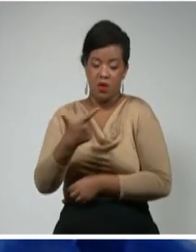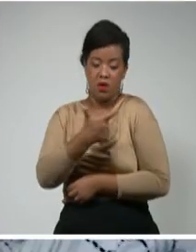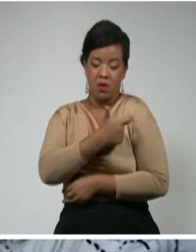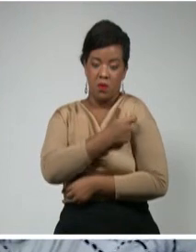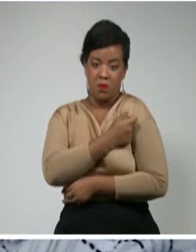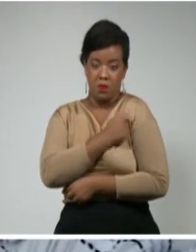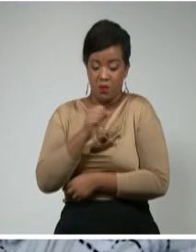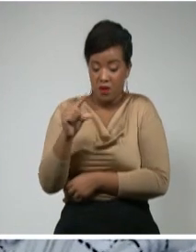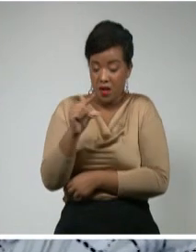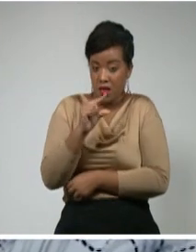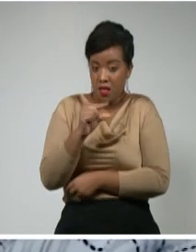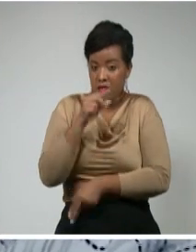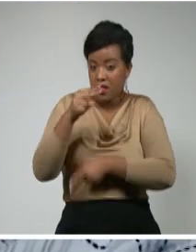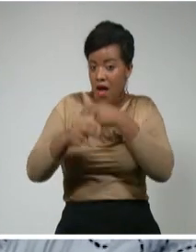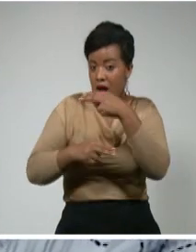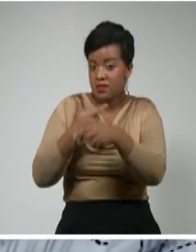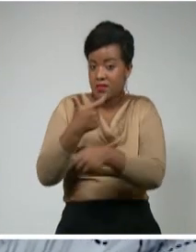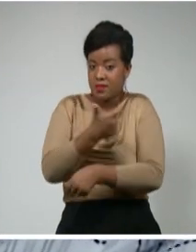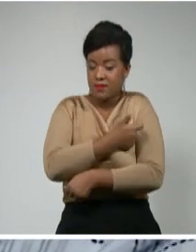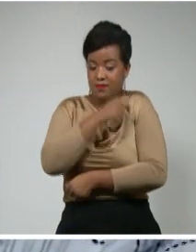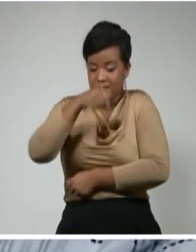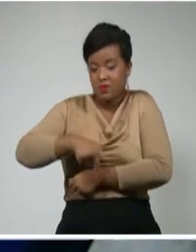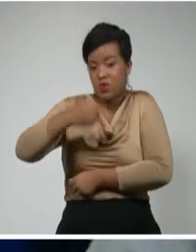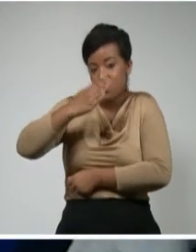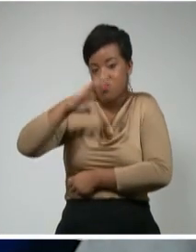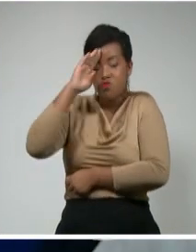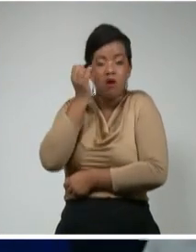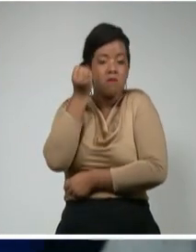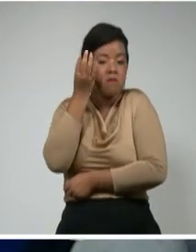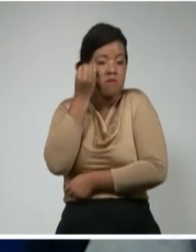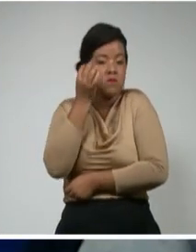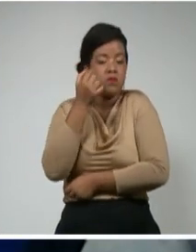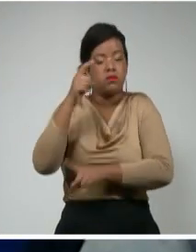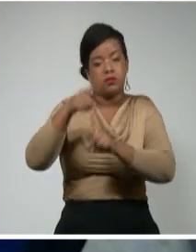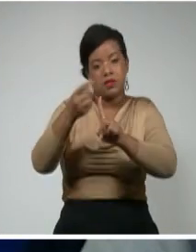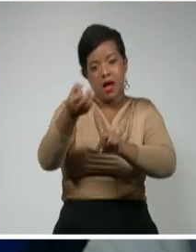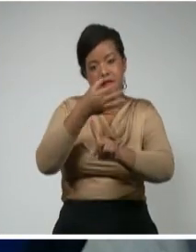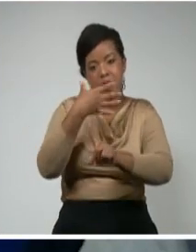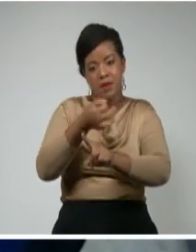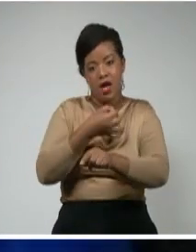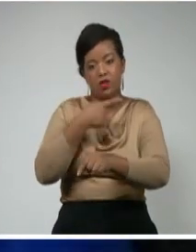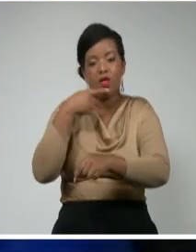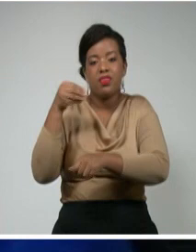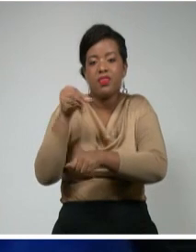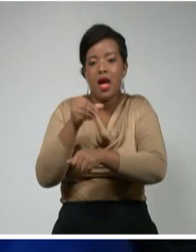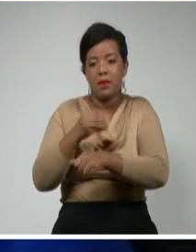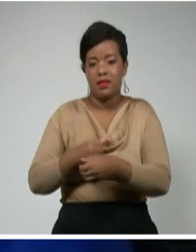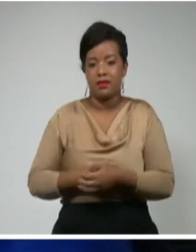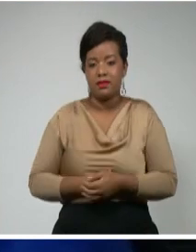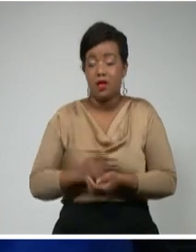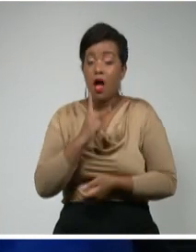las Antillas, con gran impacto en el tratamiento de la úlcera del pie diabético. Se han atendido